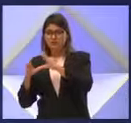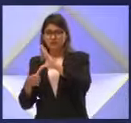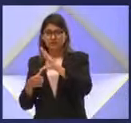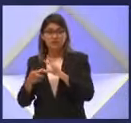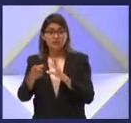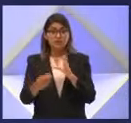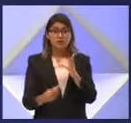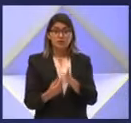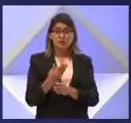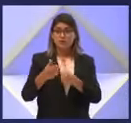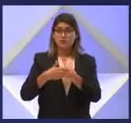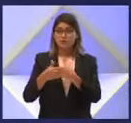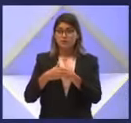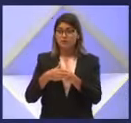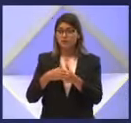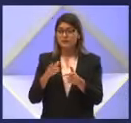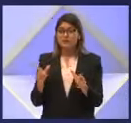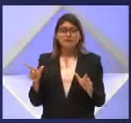nanosatélite